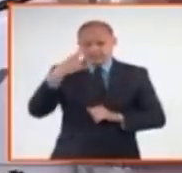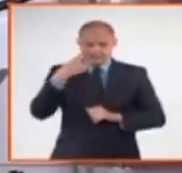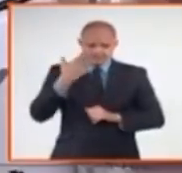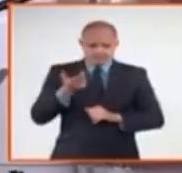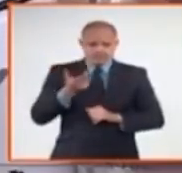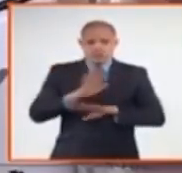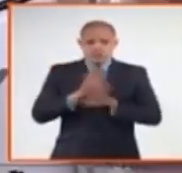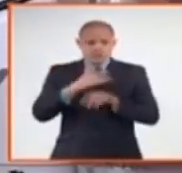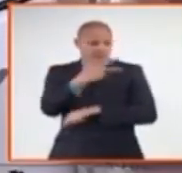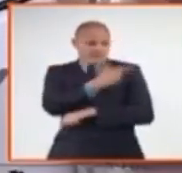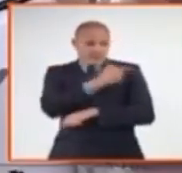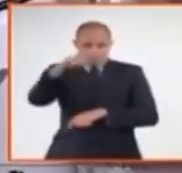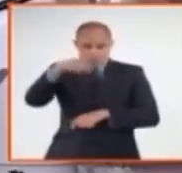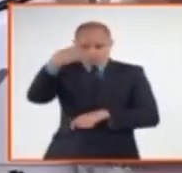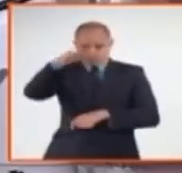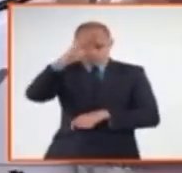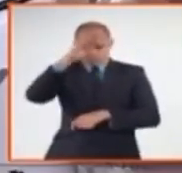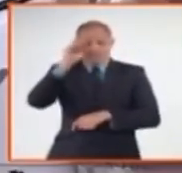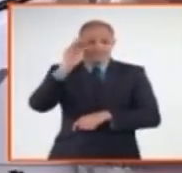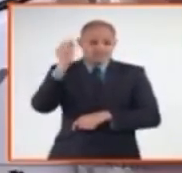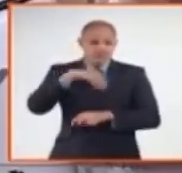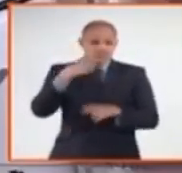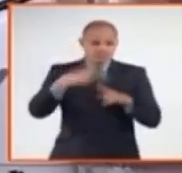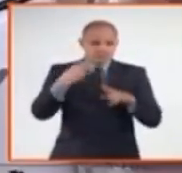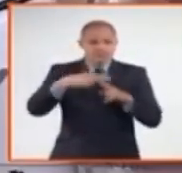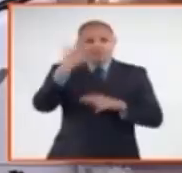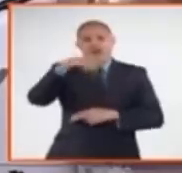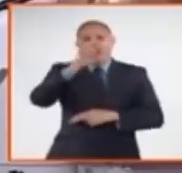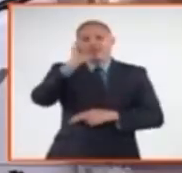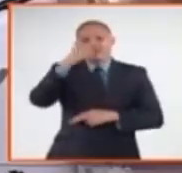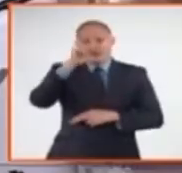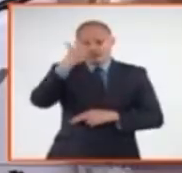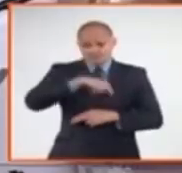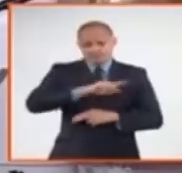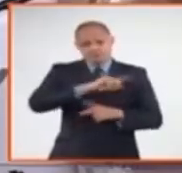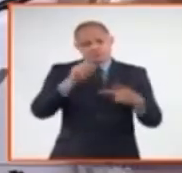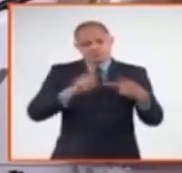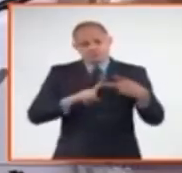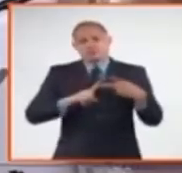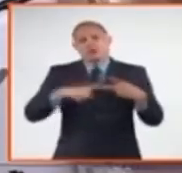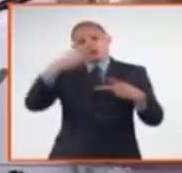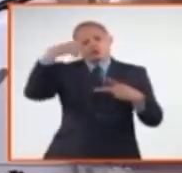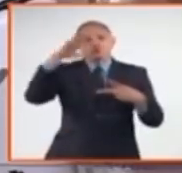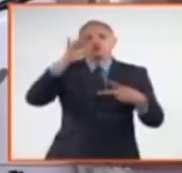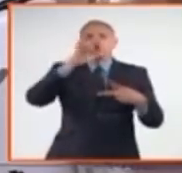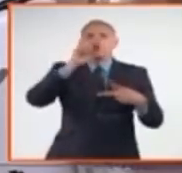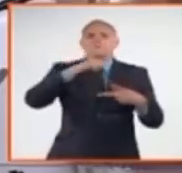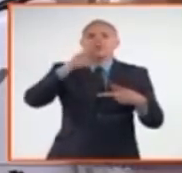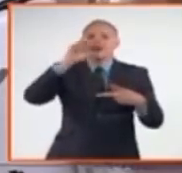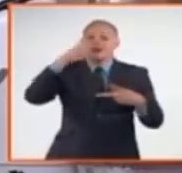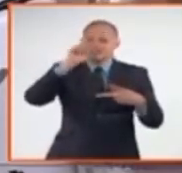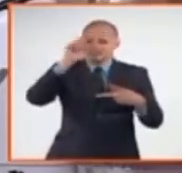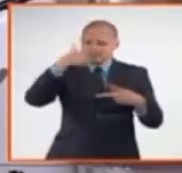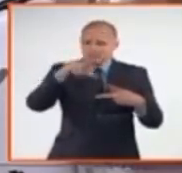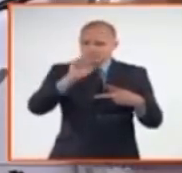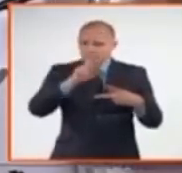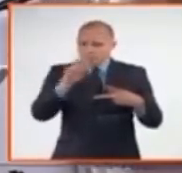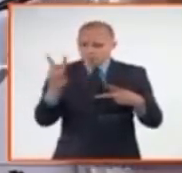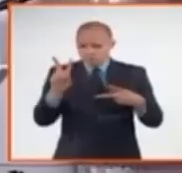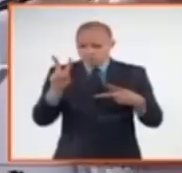reportado tanto la cola como algunas obras como nación soberana 202 soberana plus está relacionada con la efectiva para evitar